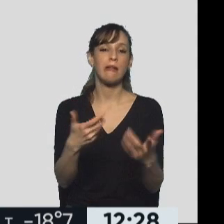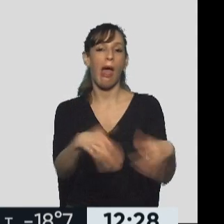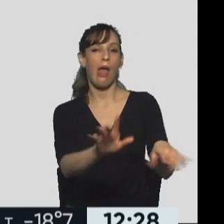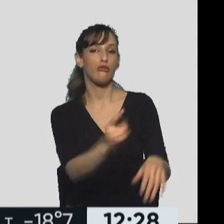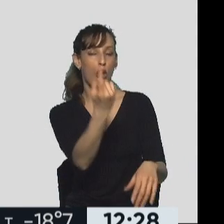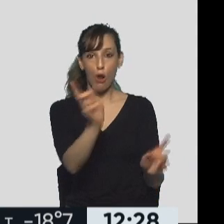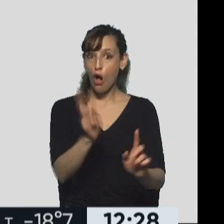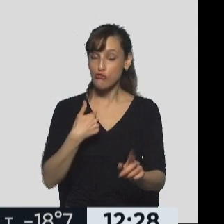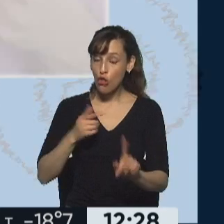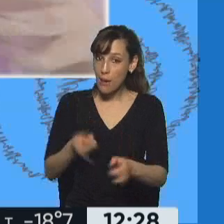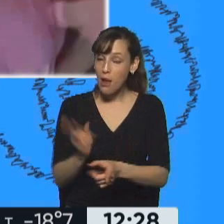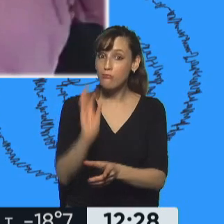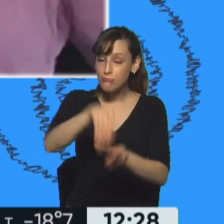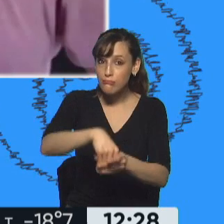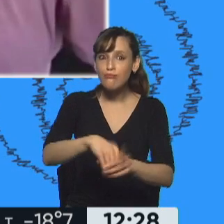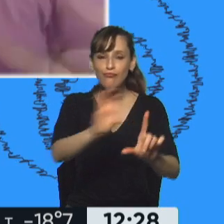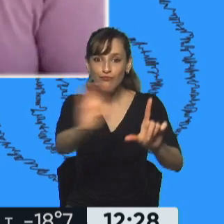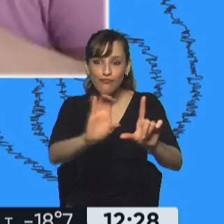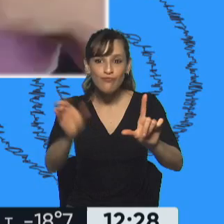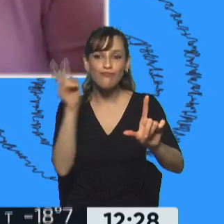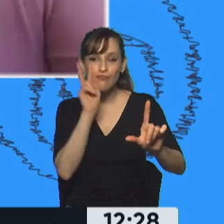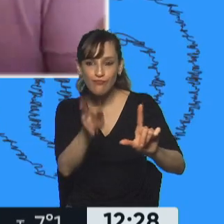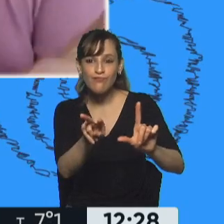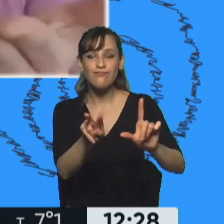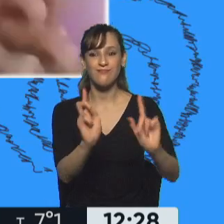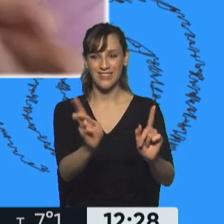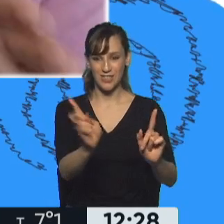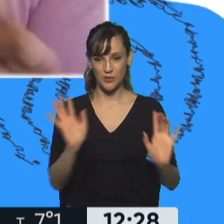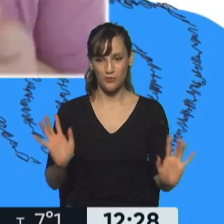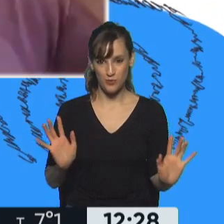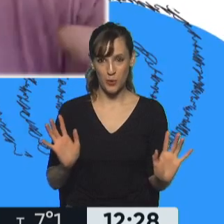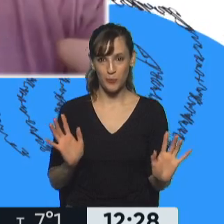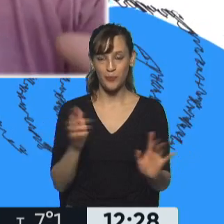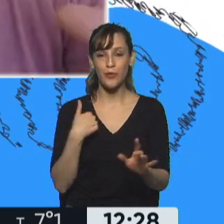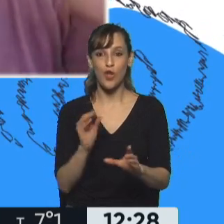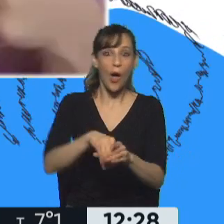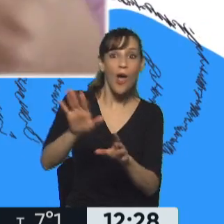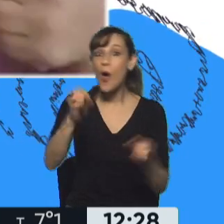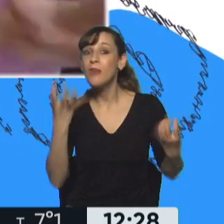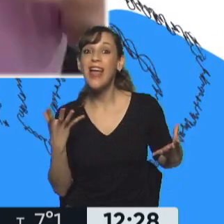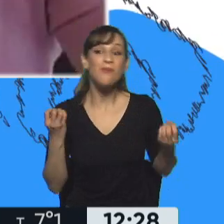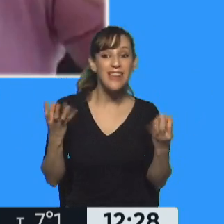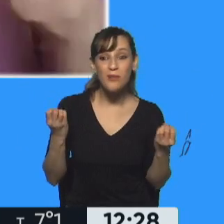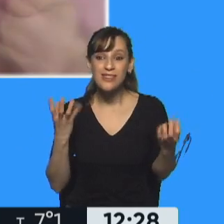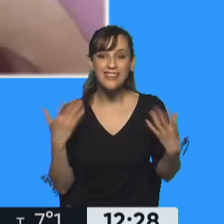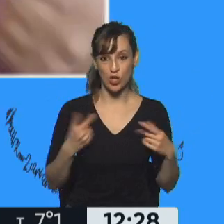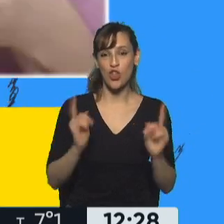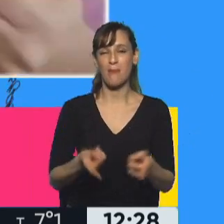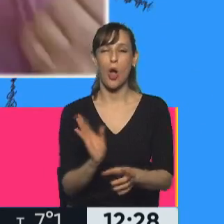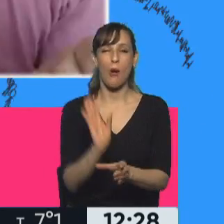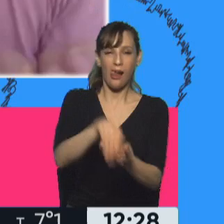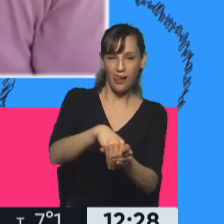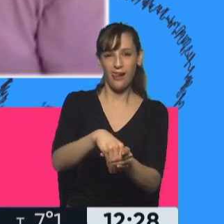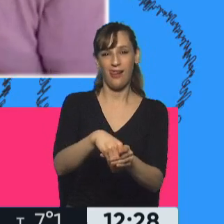digo, vamos a acompañarnos, vamos a ponernos juntos a ver esto, y me meto en el medio del show y digo, ¿cómo la están pasando? Yo también, ahora como que lo voy